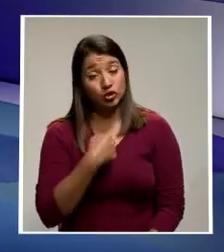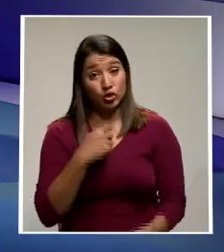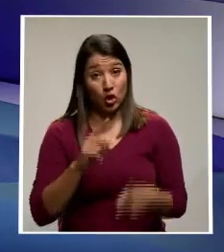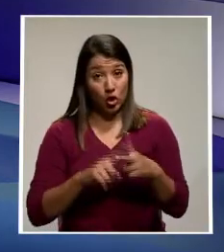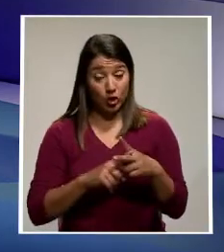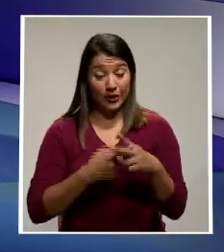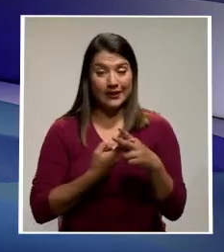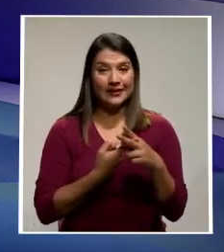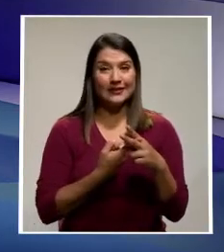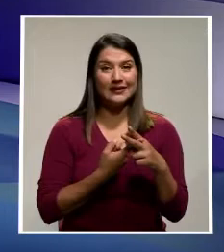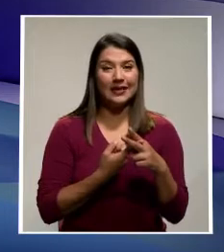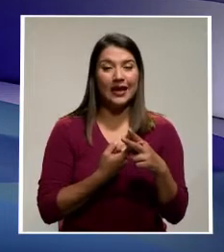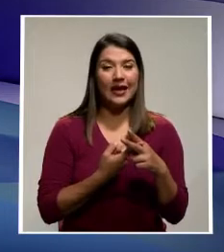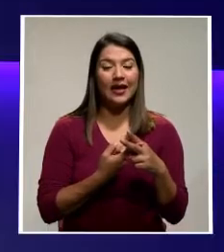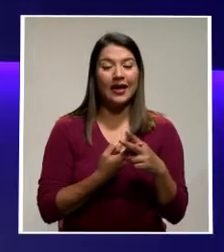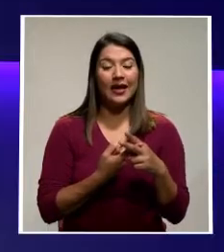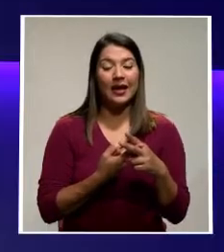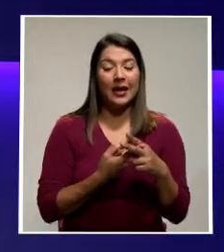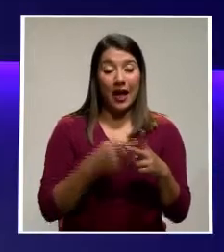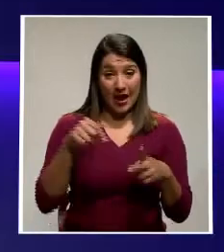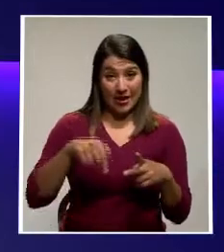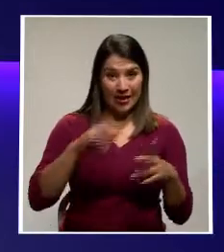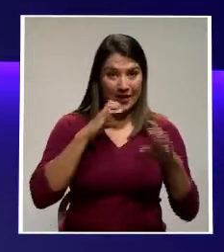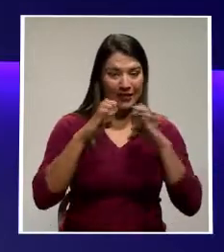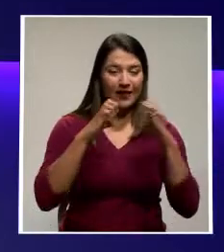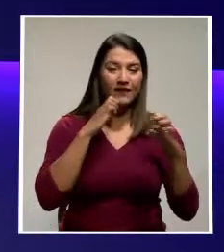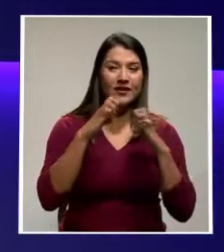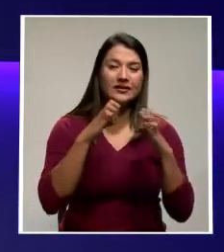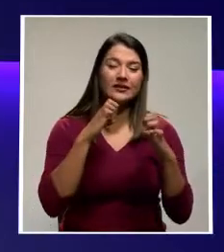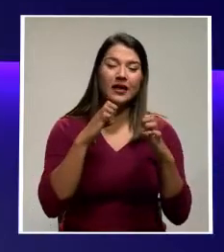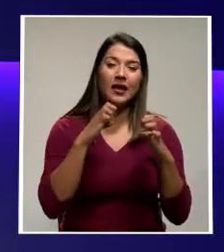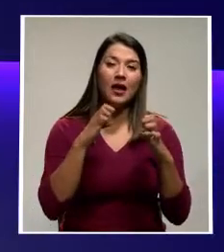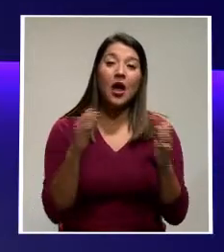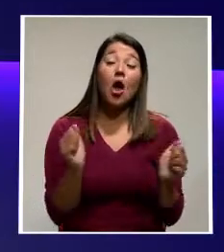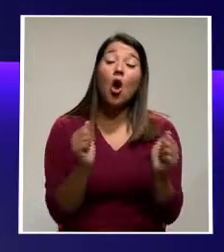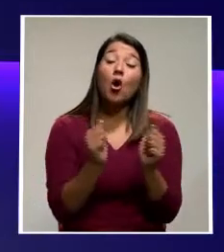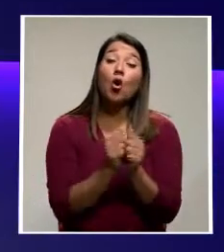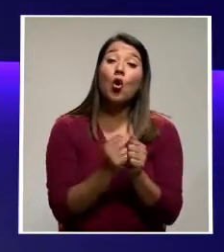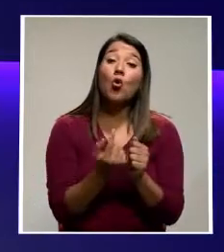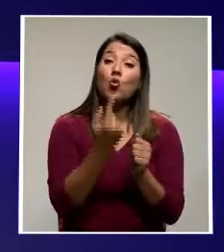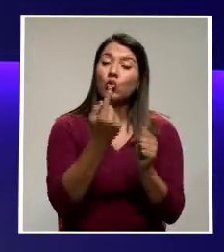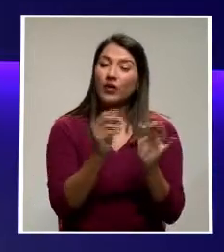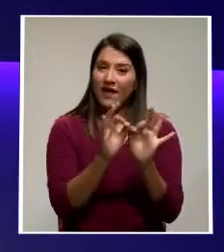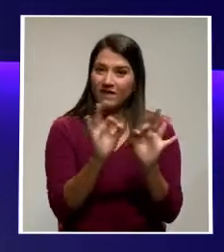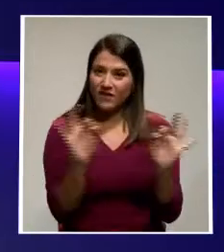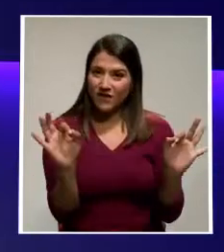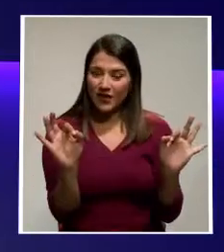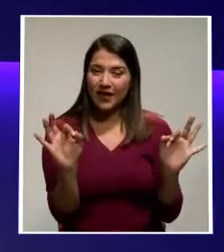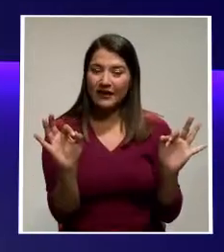la introducción a esta entrevista con una frase que no es